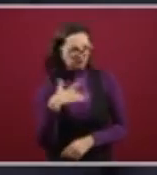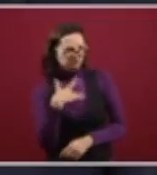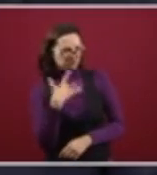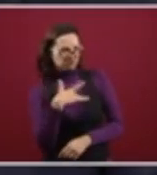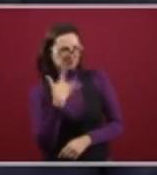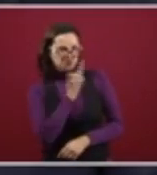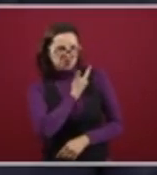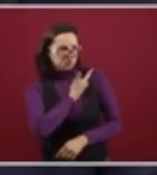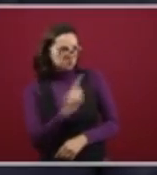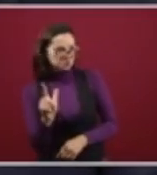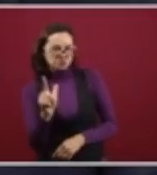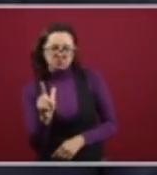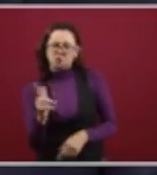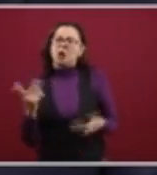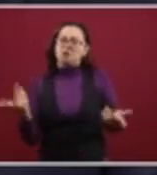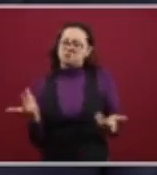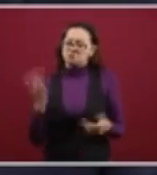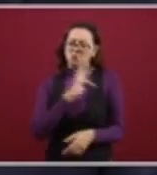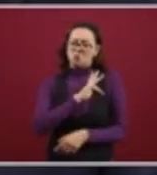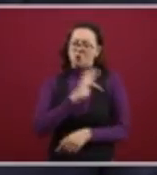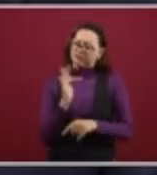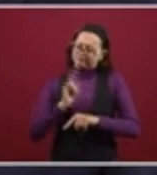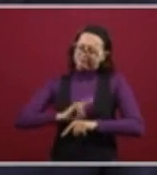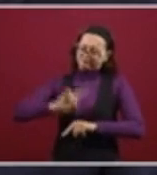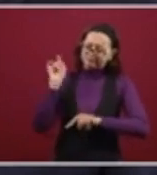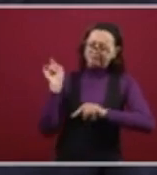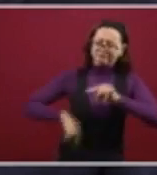va a haber revocación de mandato.